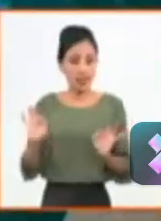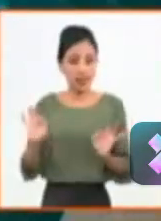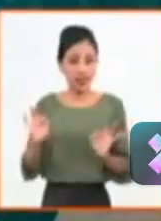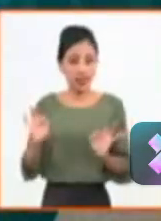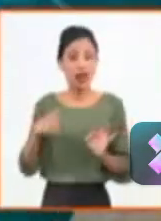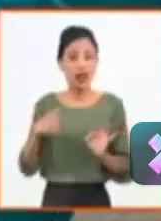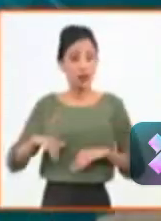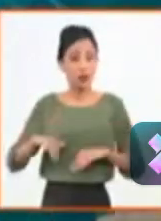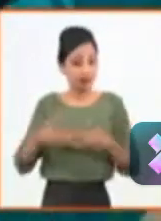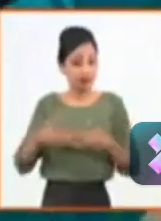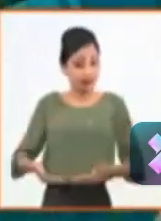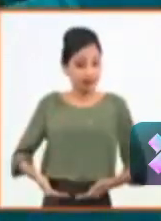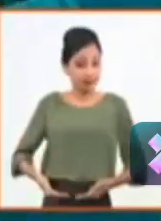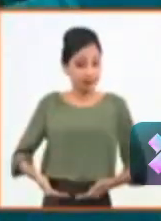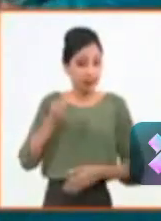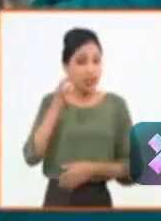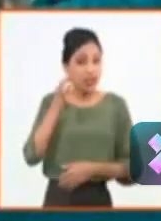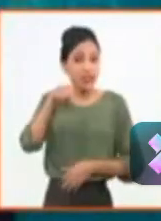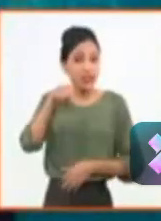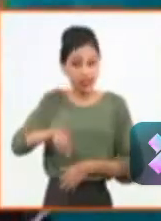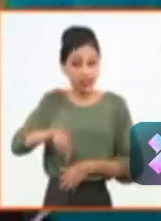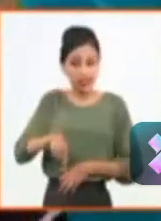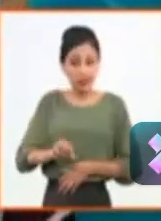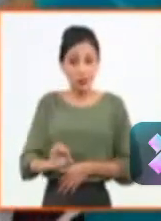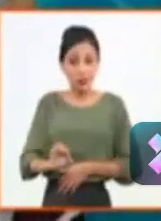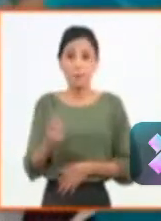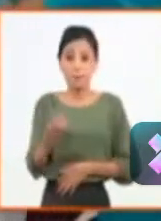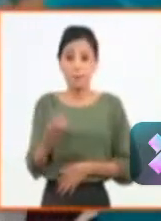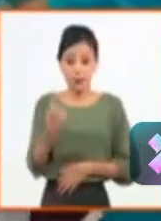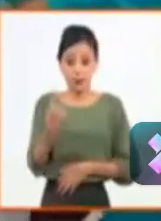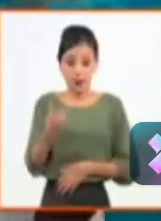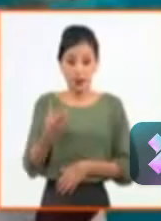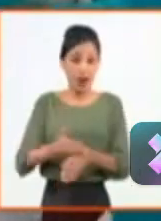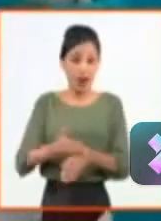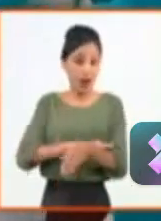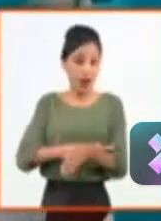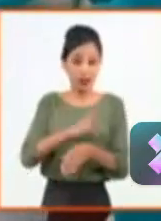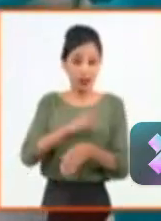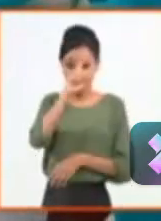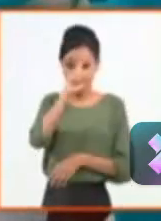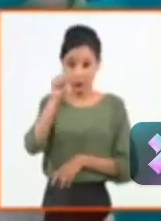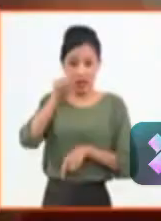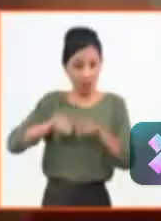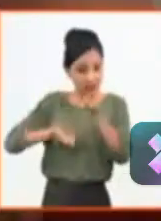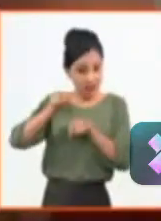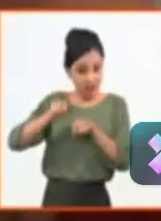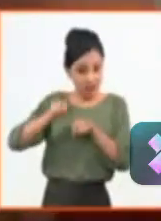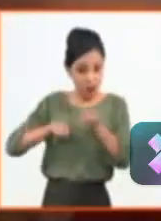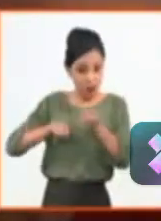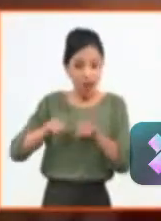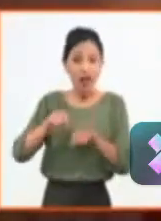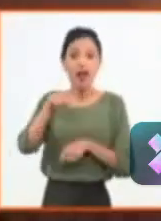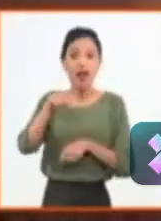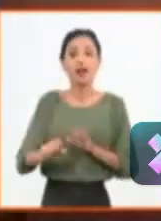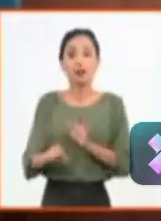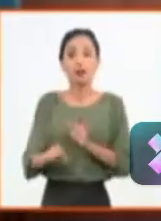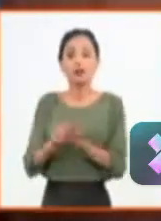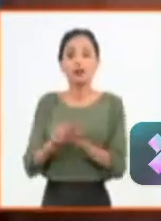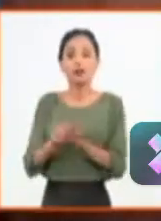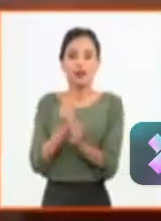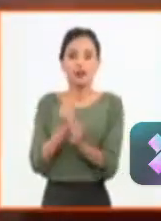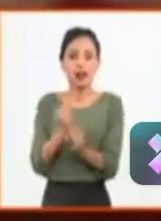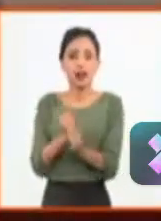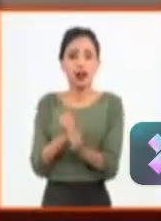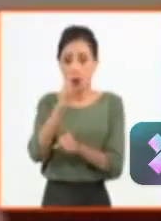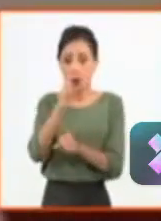y llegué a este propio hospital en su primera condición de hospital clínico quirúrgico. Aquí comencé a laborar como médico